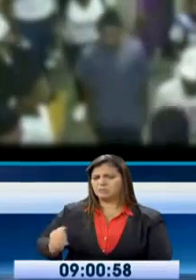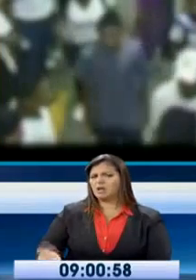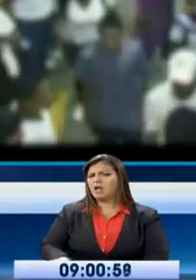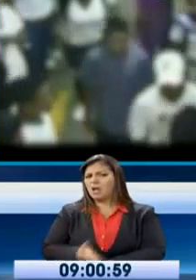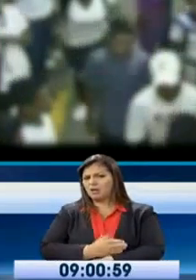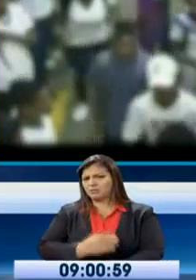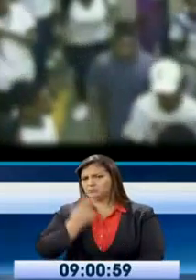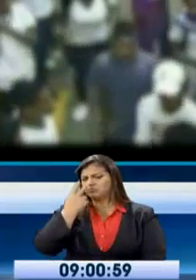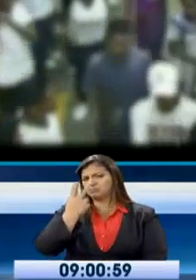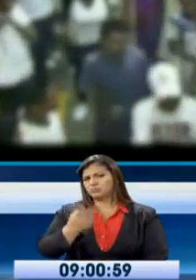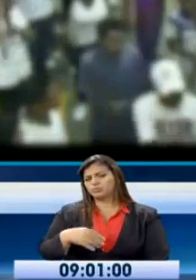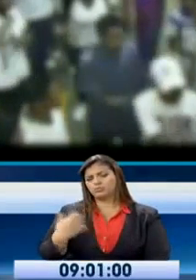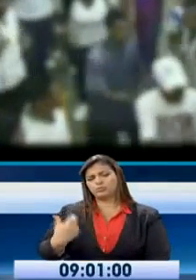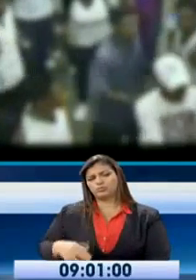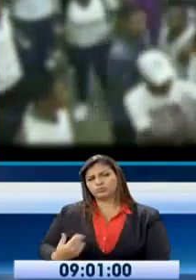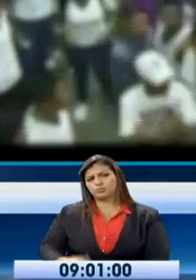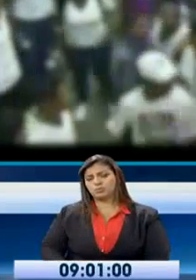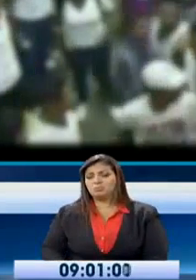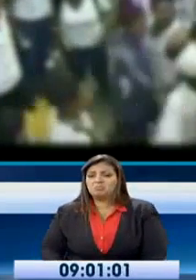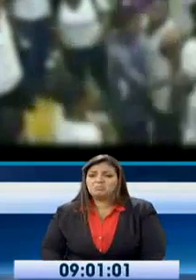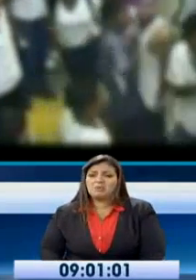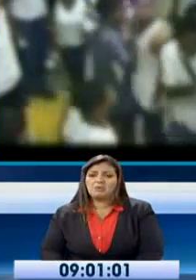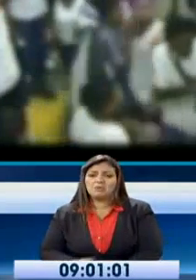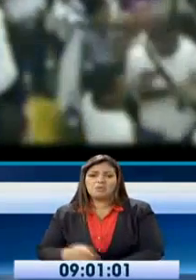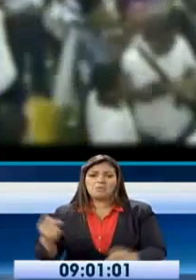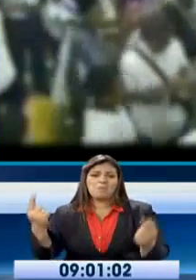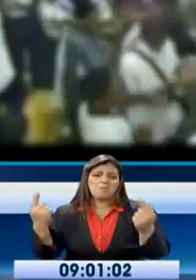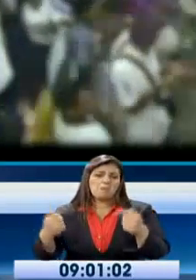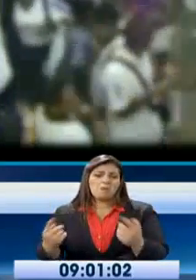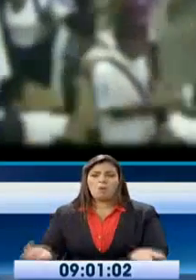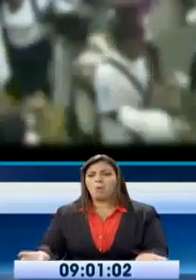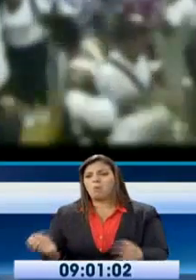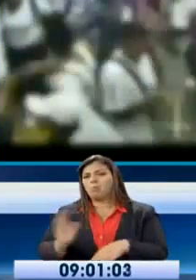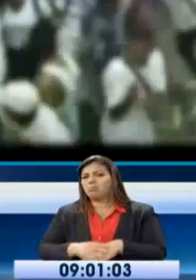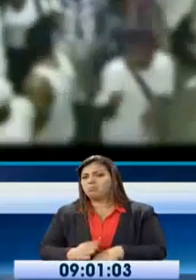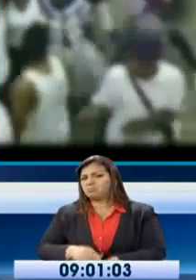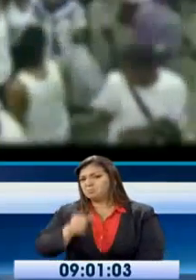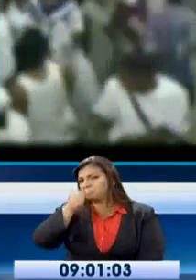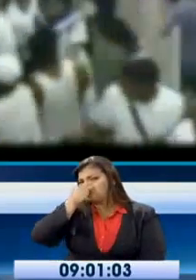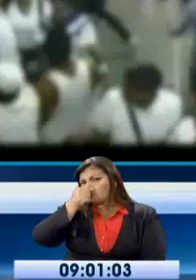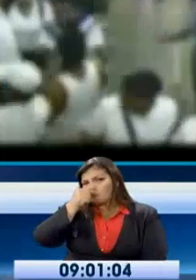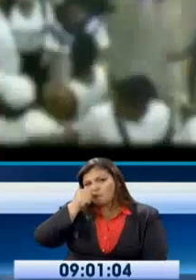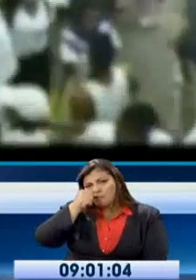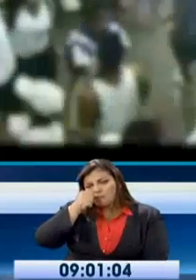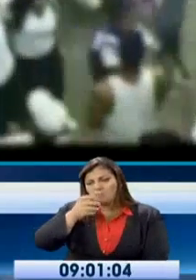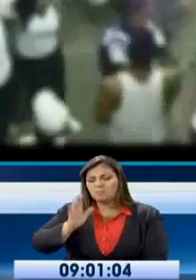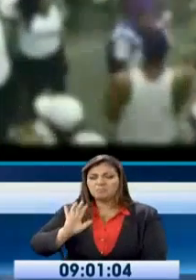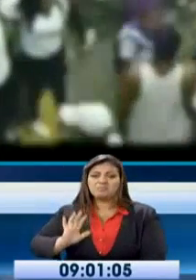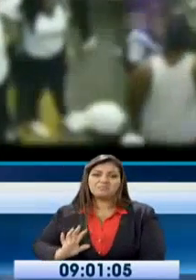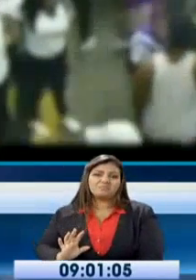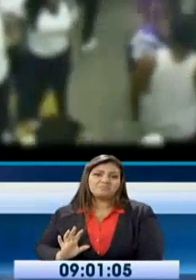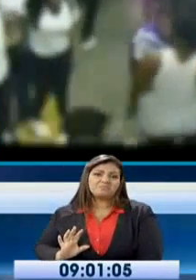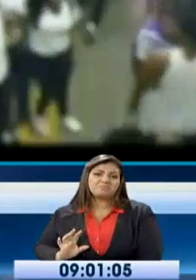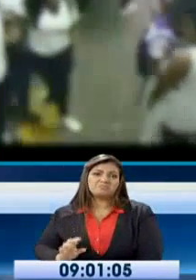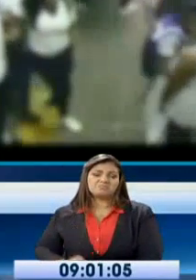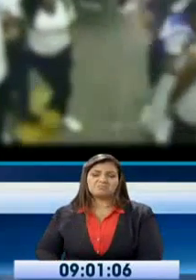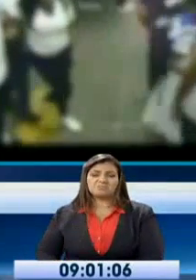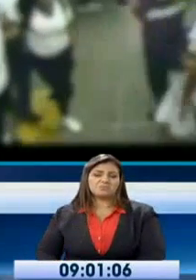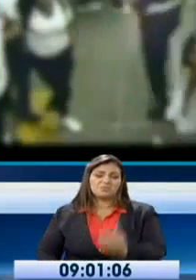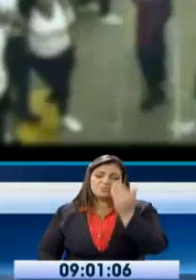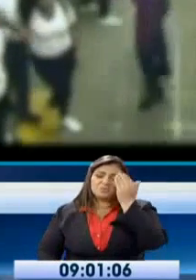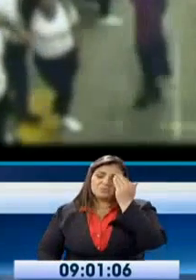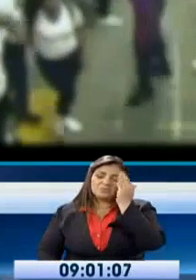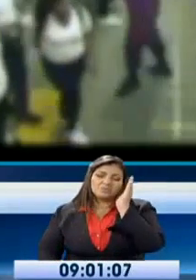sé, por lo de pronto los estupefacientes que se meten, qué sé yo, cómo están, pero debería de haber más control con